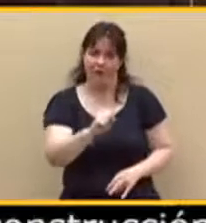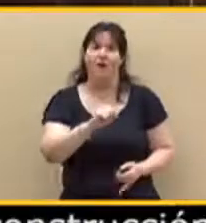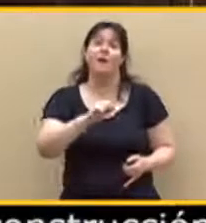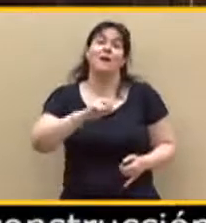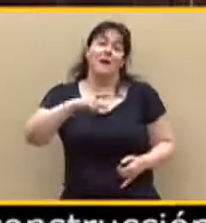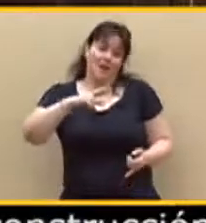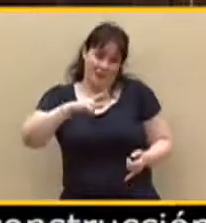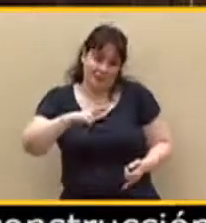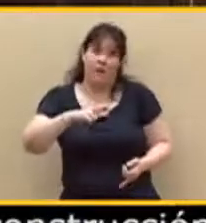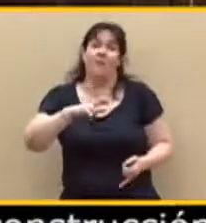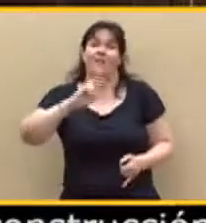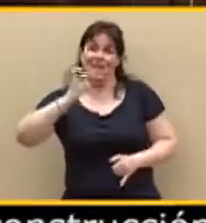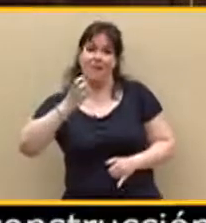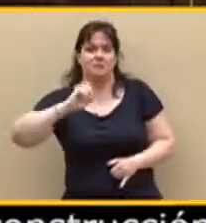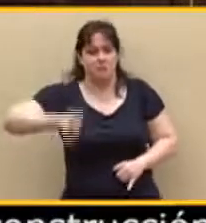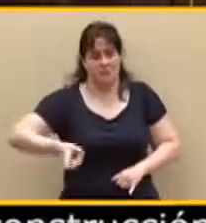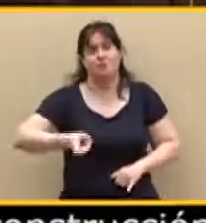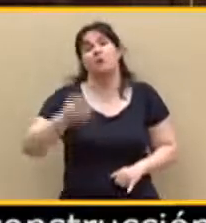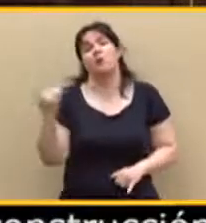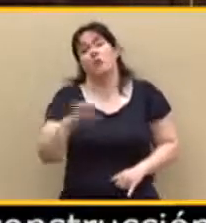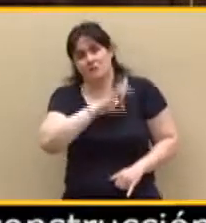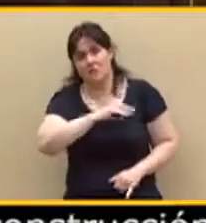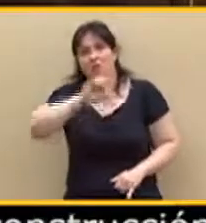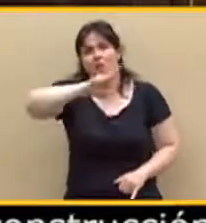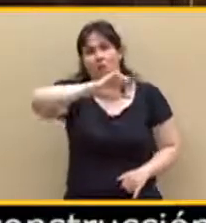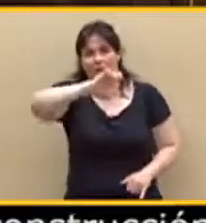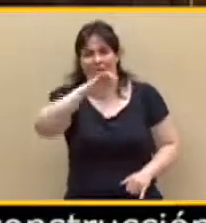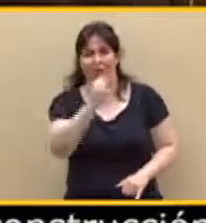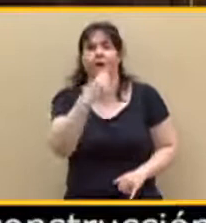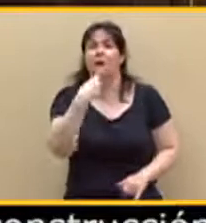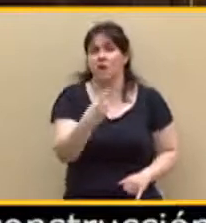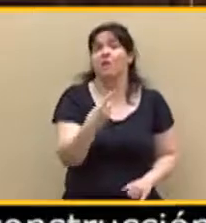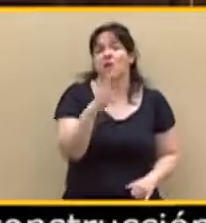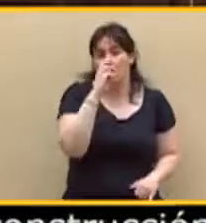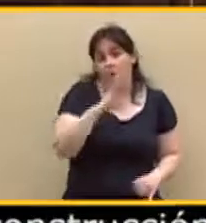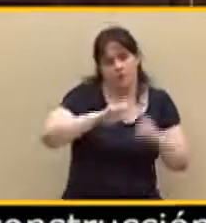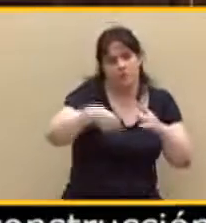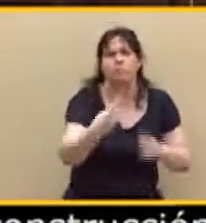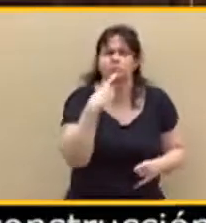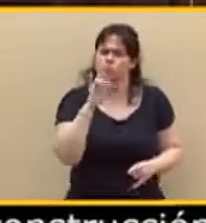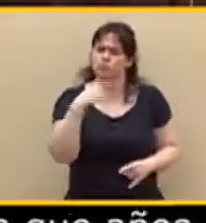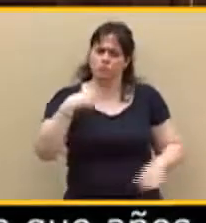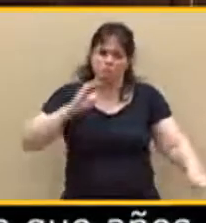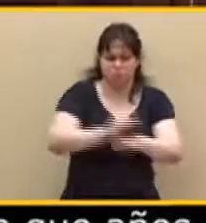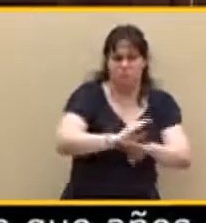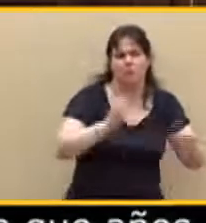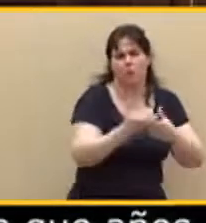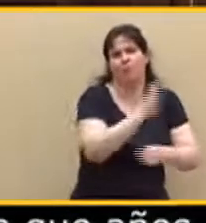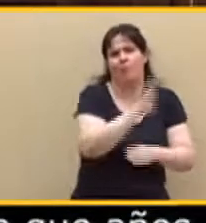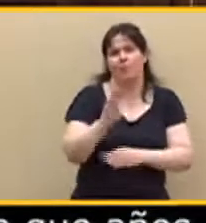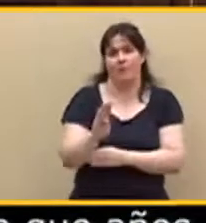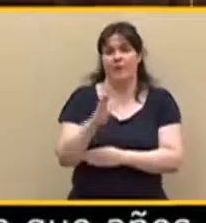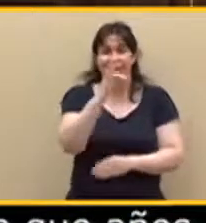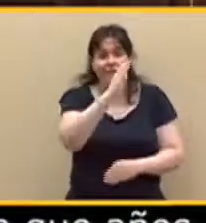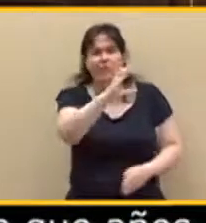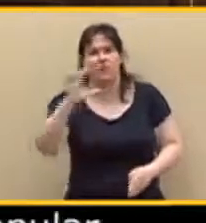Oreja, que años después admitió haber financiado al Partido Popular. FCC tenía excelentes relaciones con la